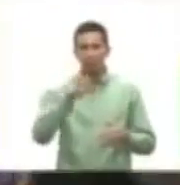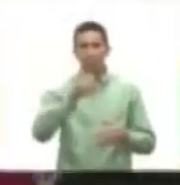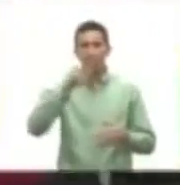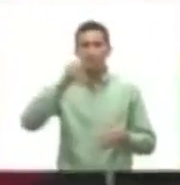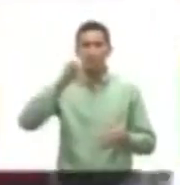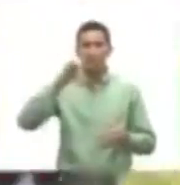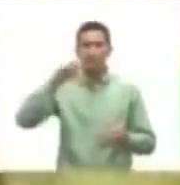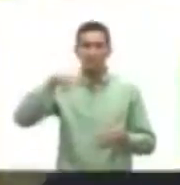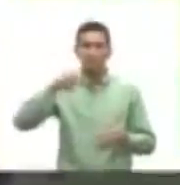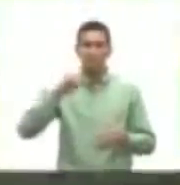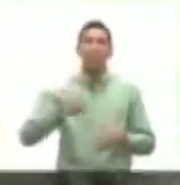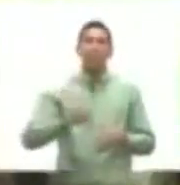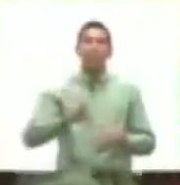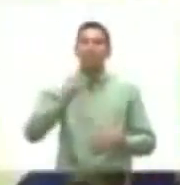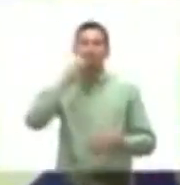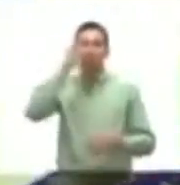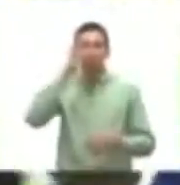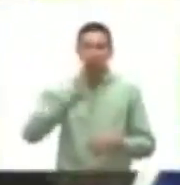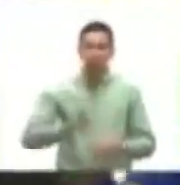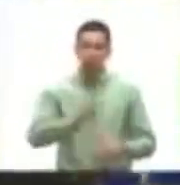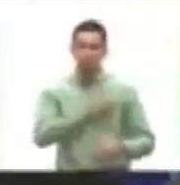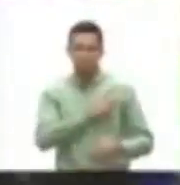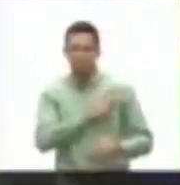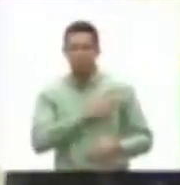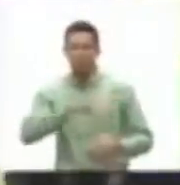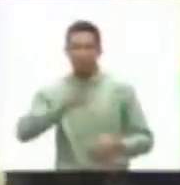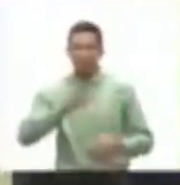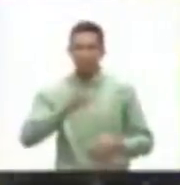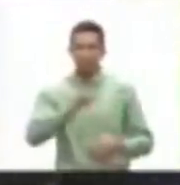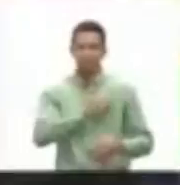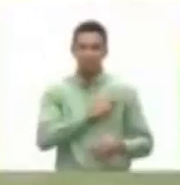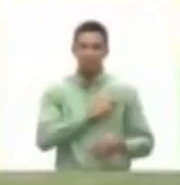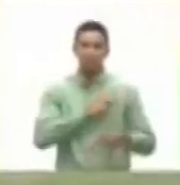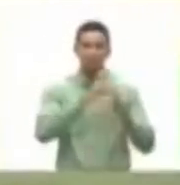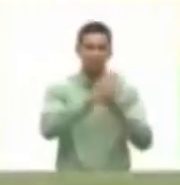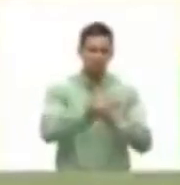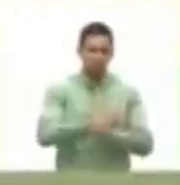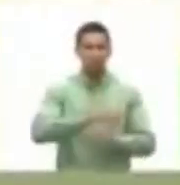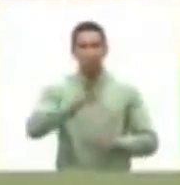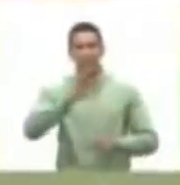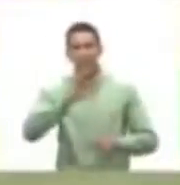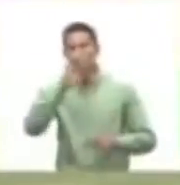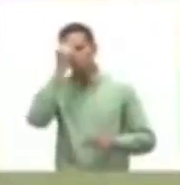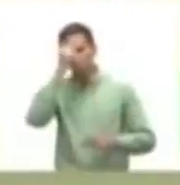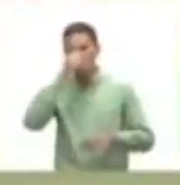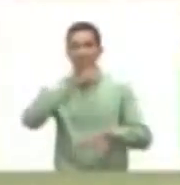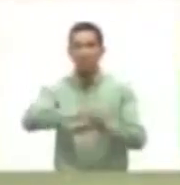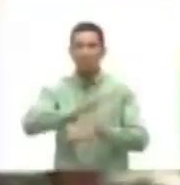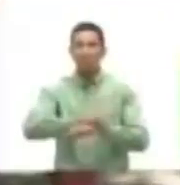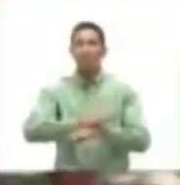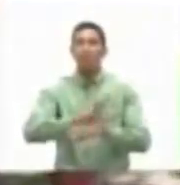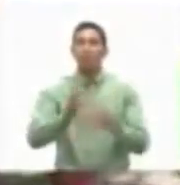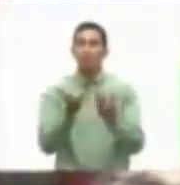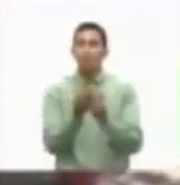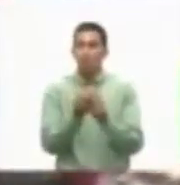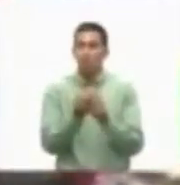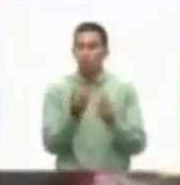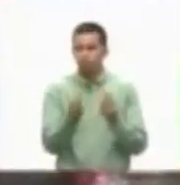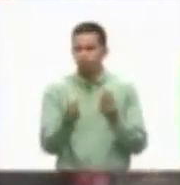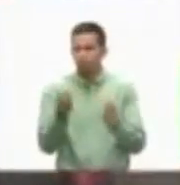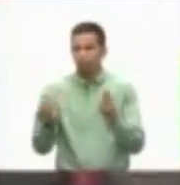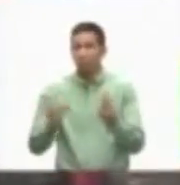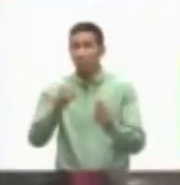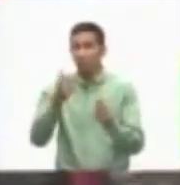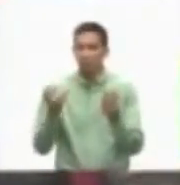semana, viernes por la noche, sábados y domingos en la tarde, se reúnen los más de 10 equipos participantes. A través del